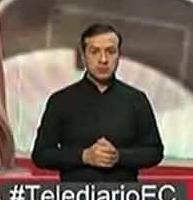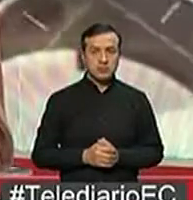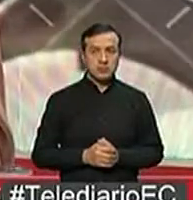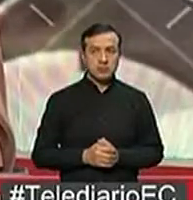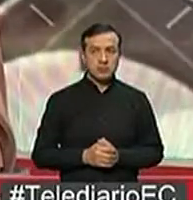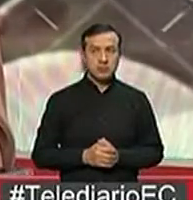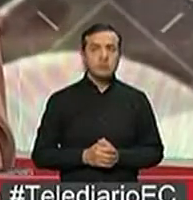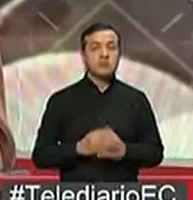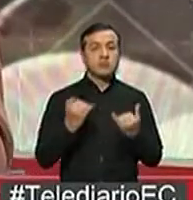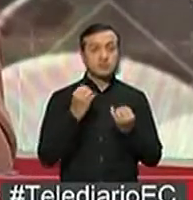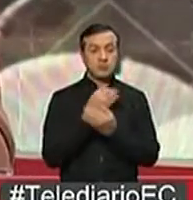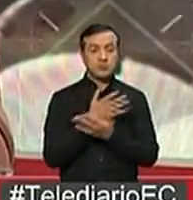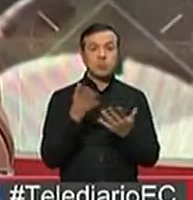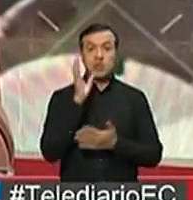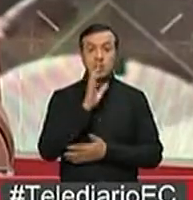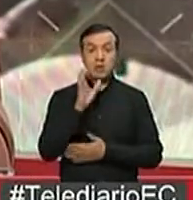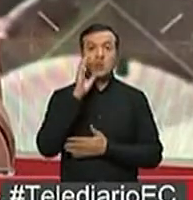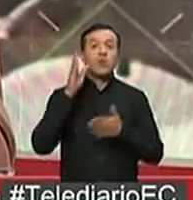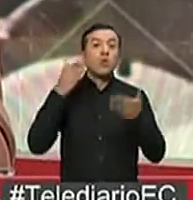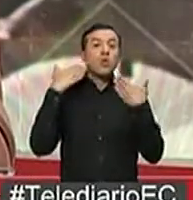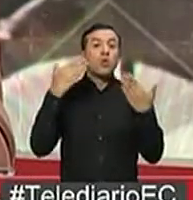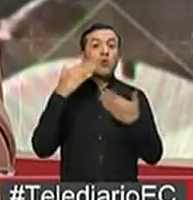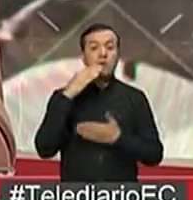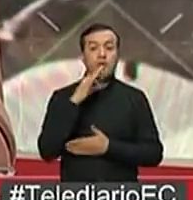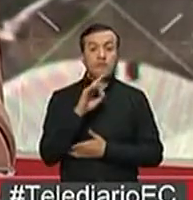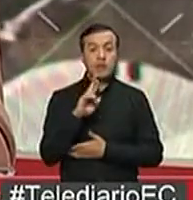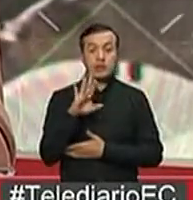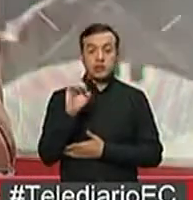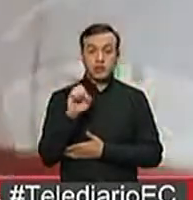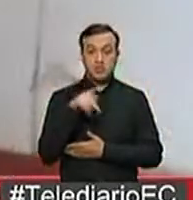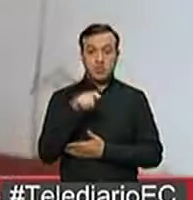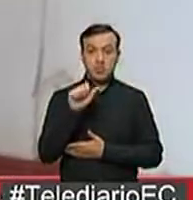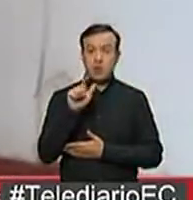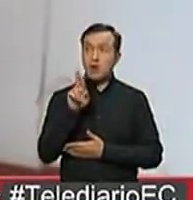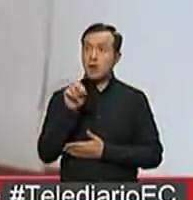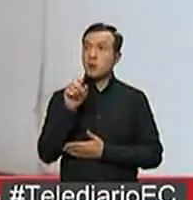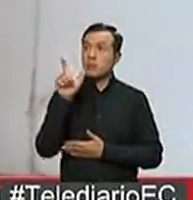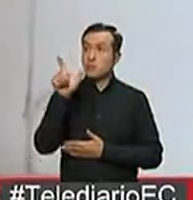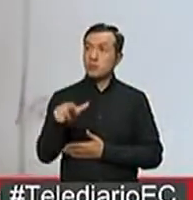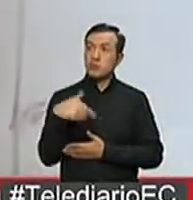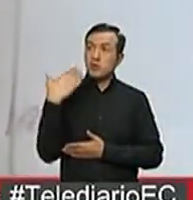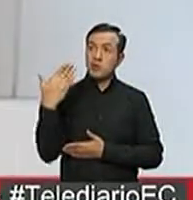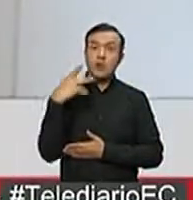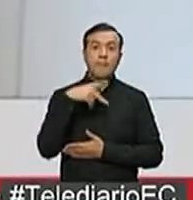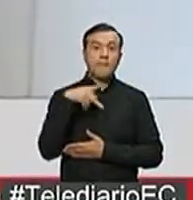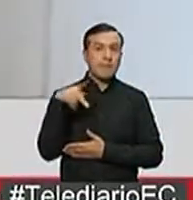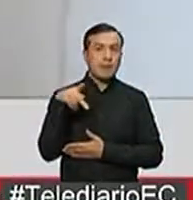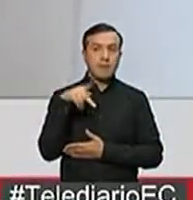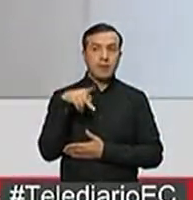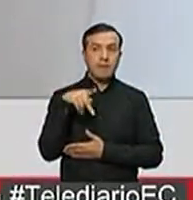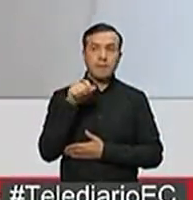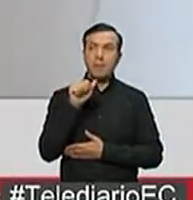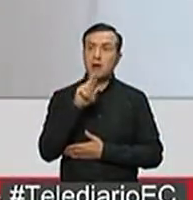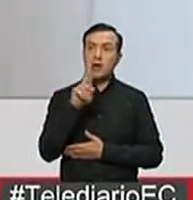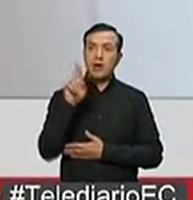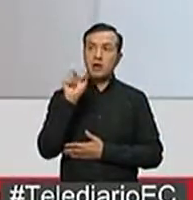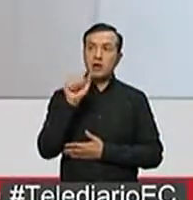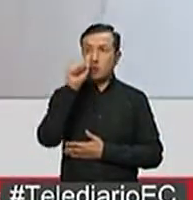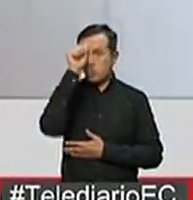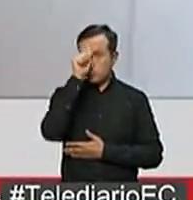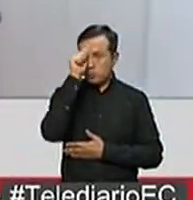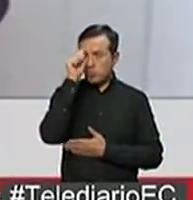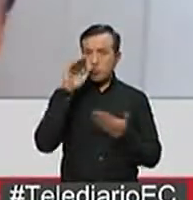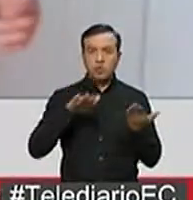Y ahora les contamos que el artista guayaquileño José Francisco Parra del Pino, más conocido como Pepe Parra, falleció este día domingo a